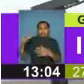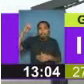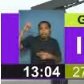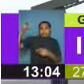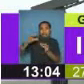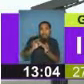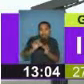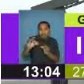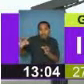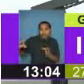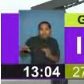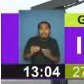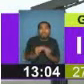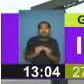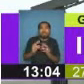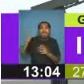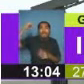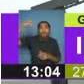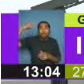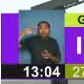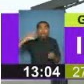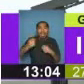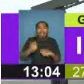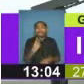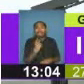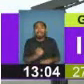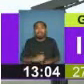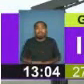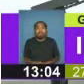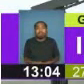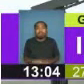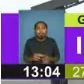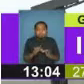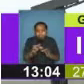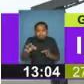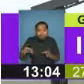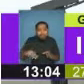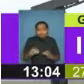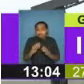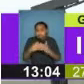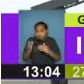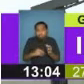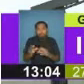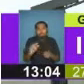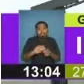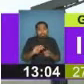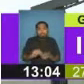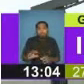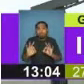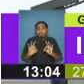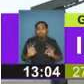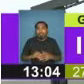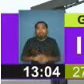trabajando están Están este eh poniendo Eh ya la obra civil Está